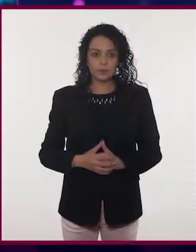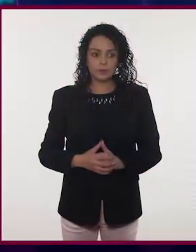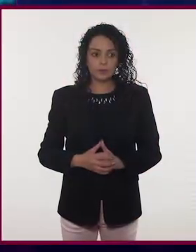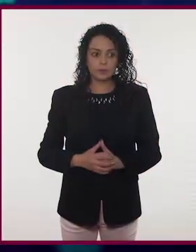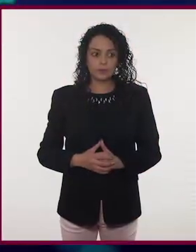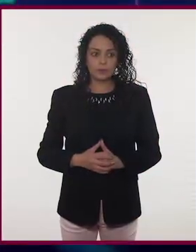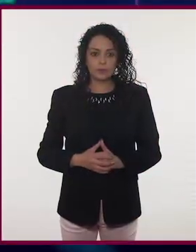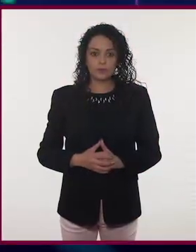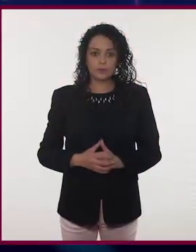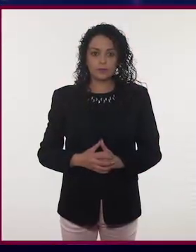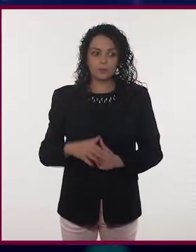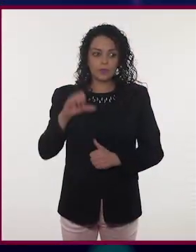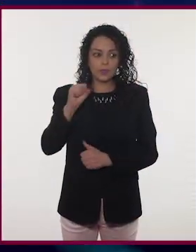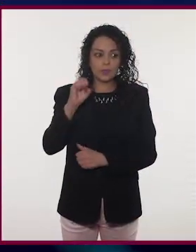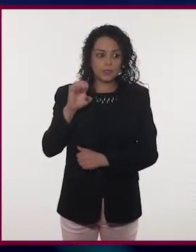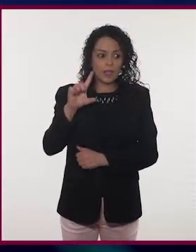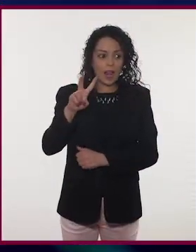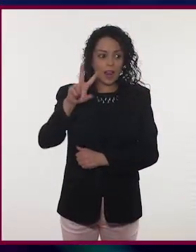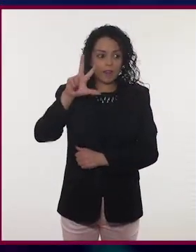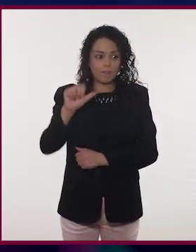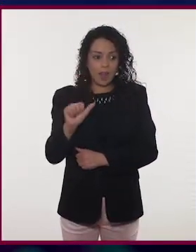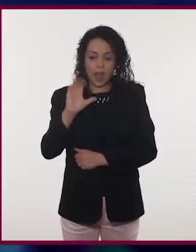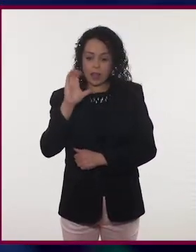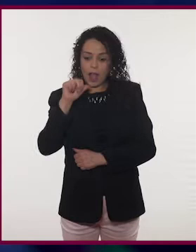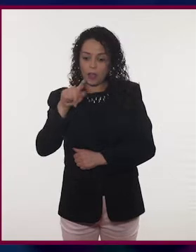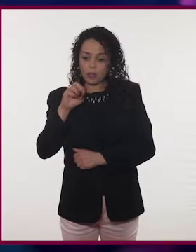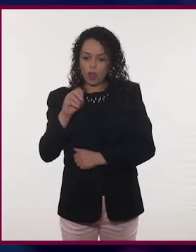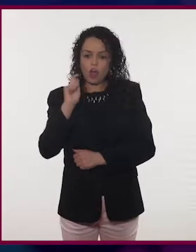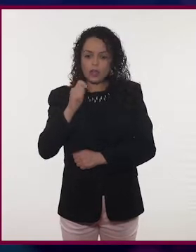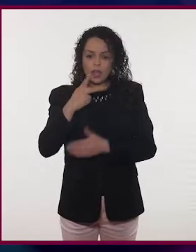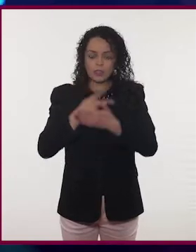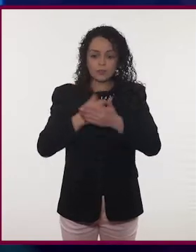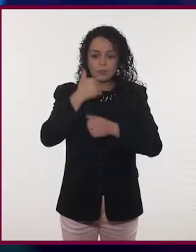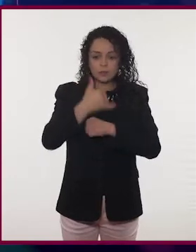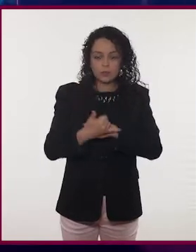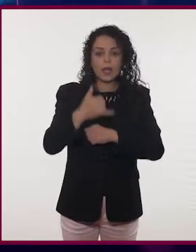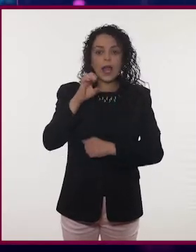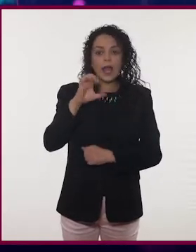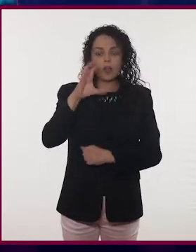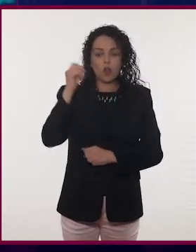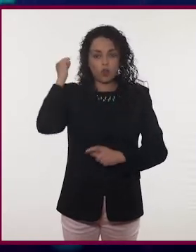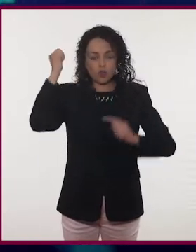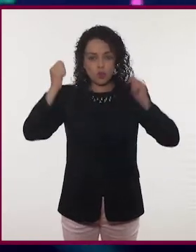Canto de la Selva es un proyecto ecoturístico